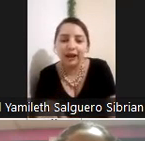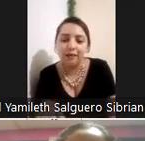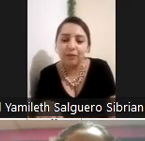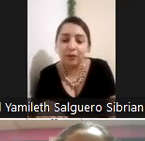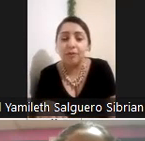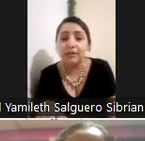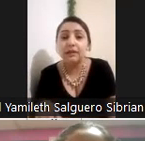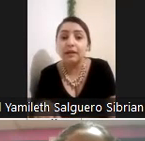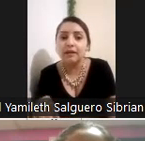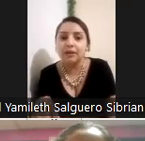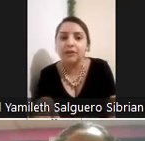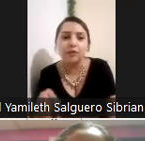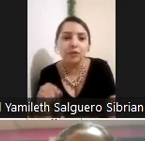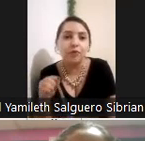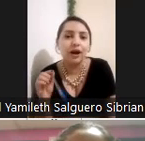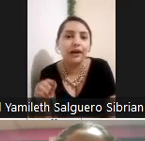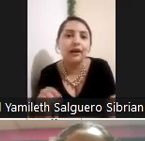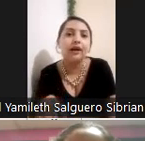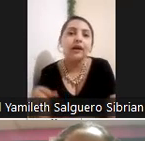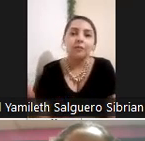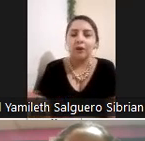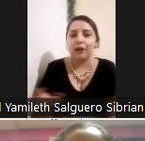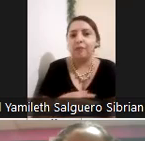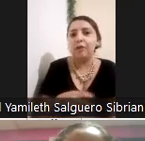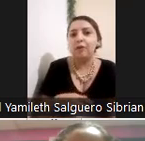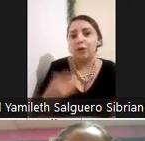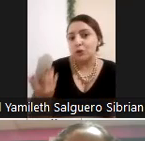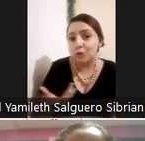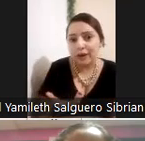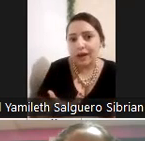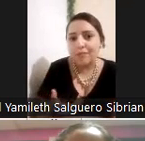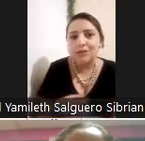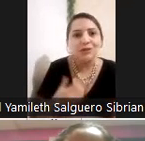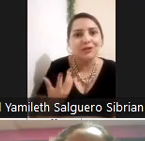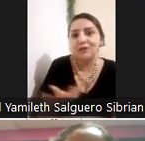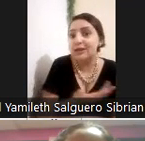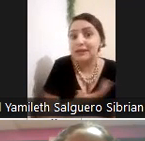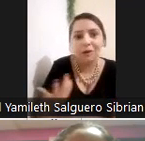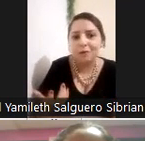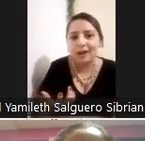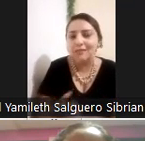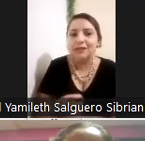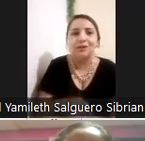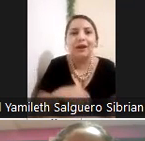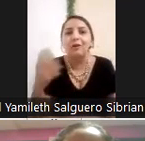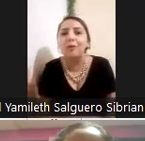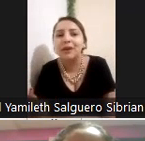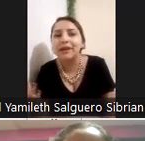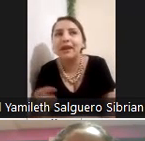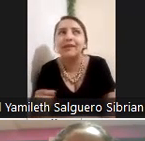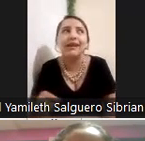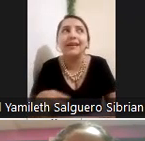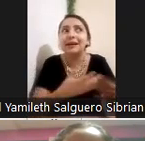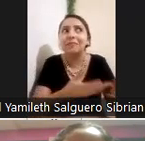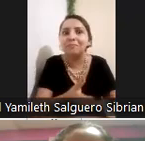eh mejorar bastante el rendimiento de forma orgánica por ejemplo los cubrecamas no no decían cubrecamas sino que el nombre